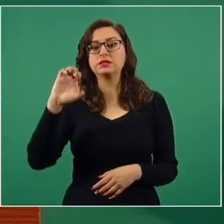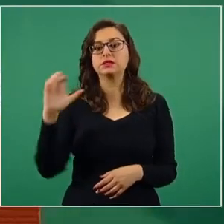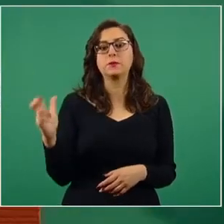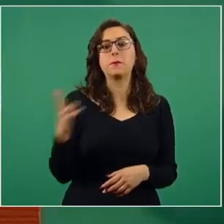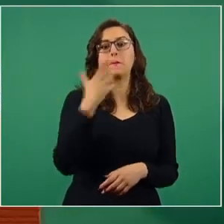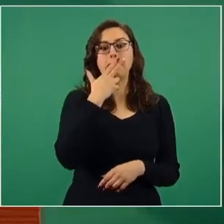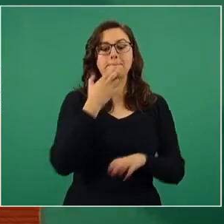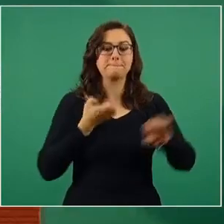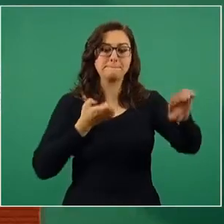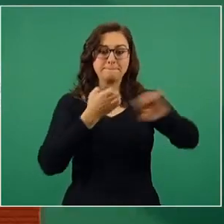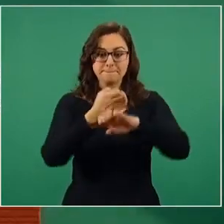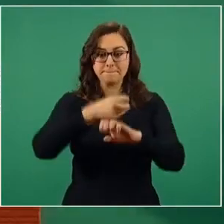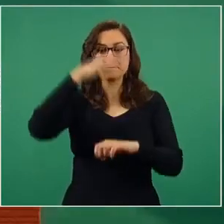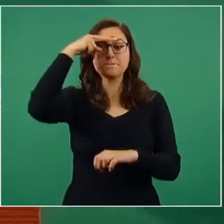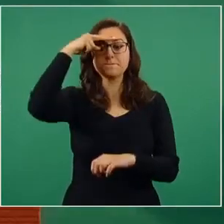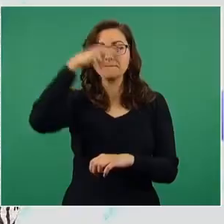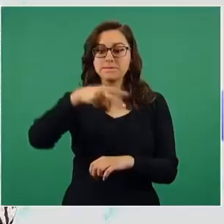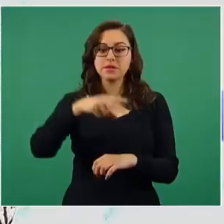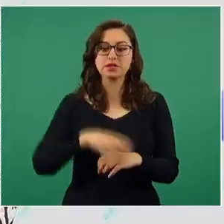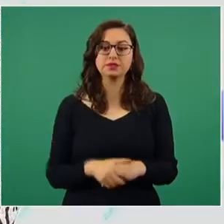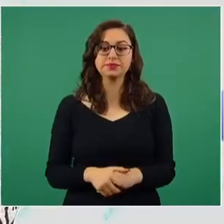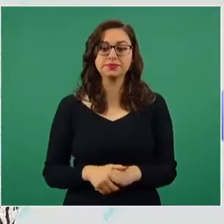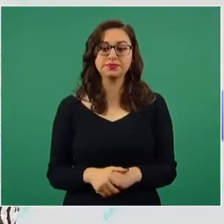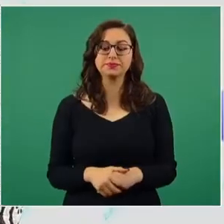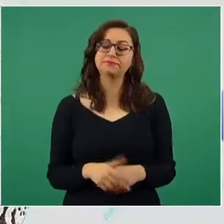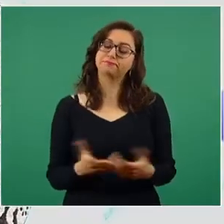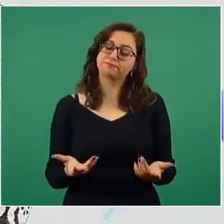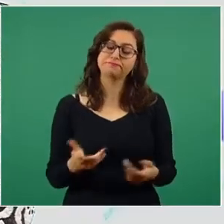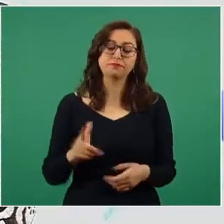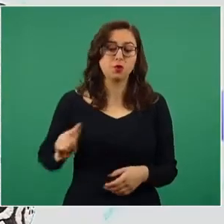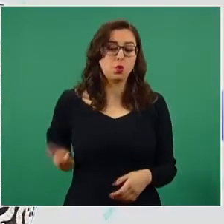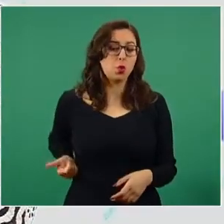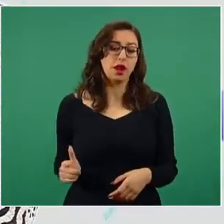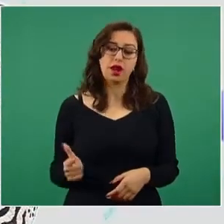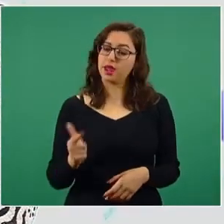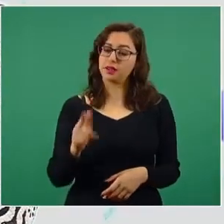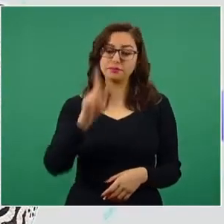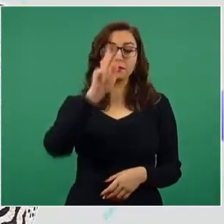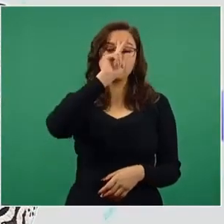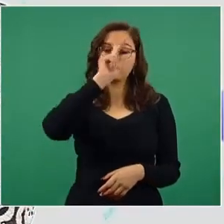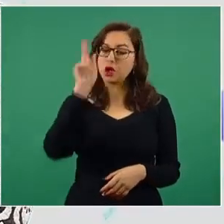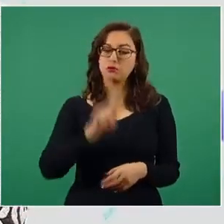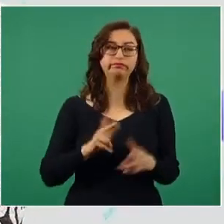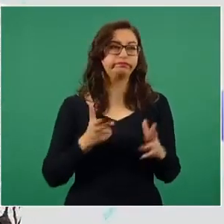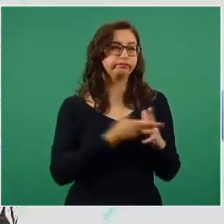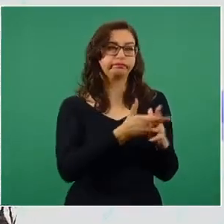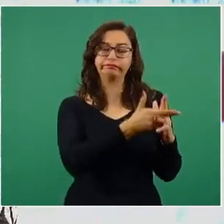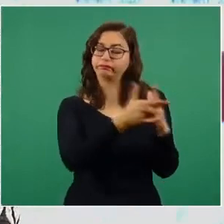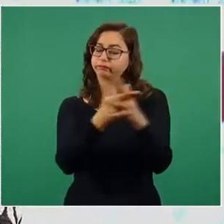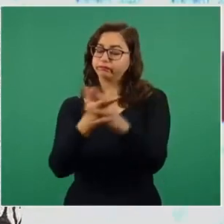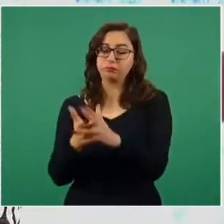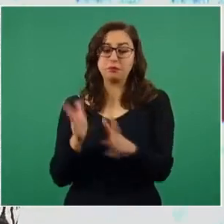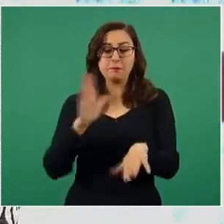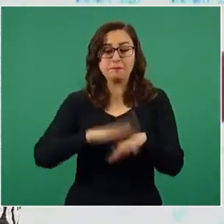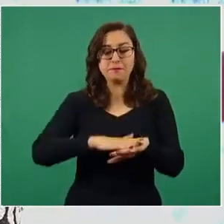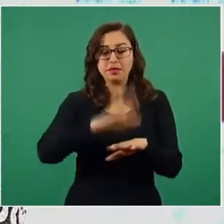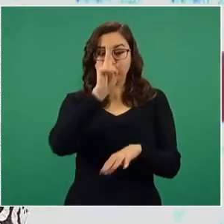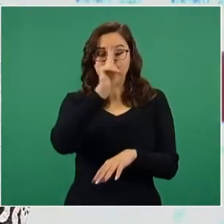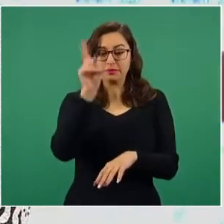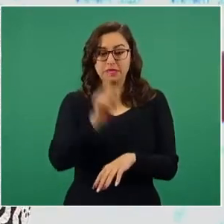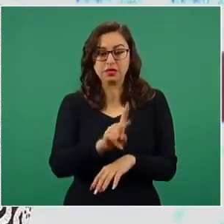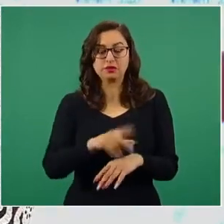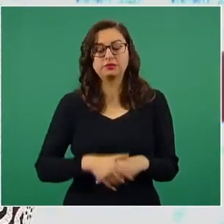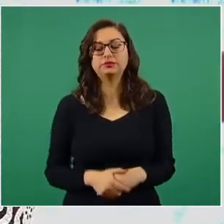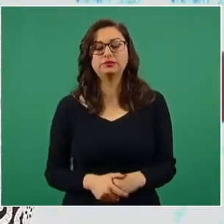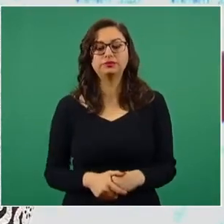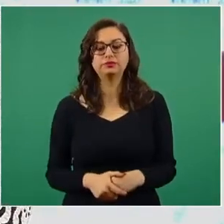Estado de México, siendo el primero donde más casos se registraron. En atención a la instrucción del